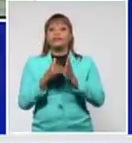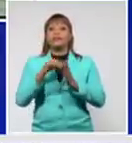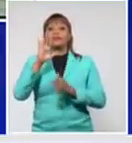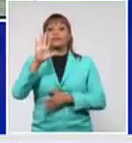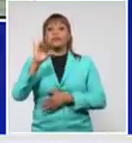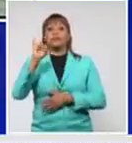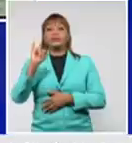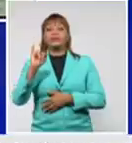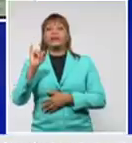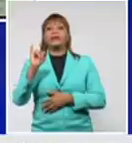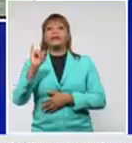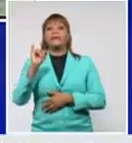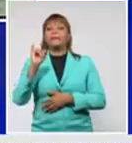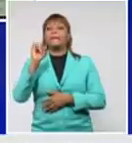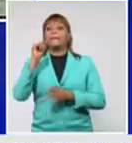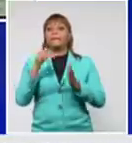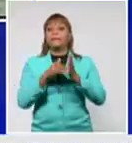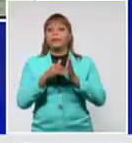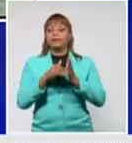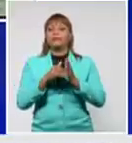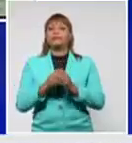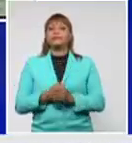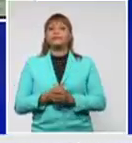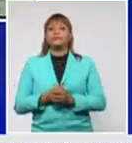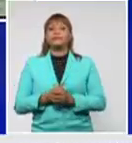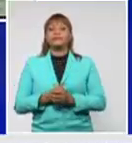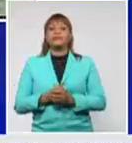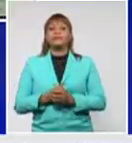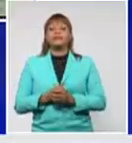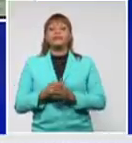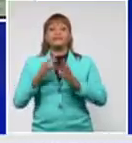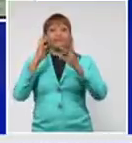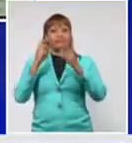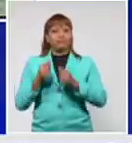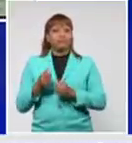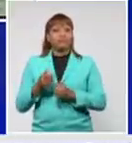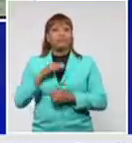casos y un número importante de fallecidos,